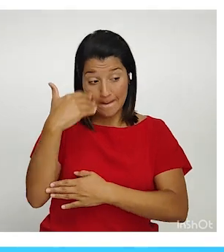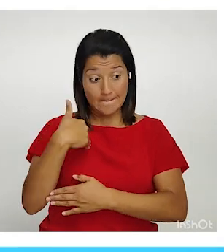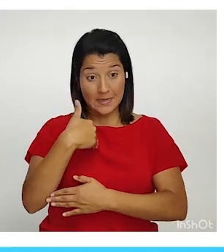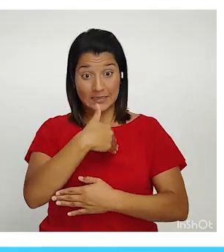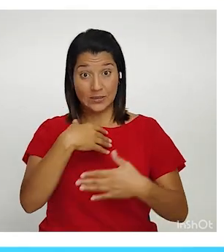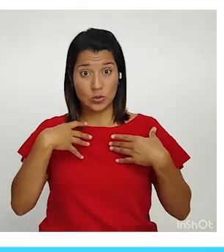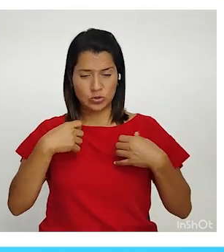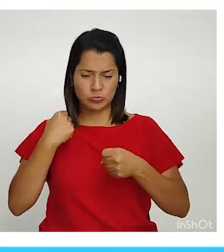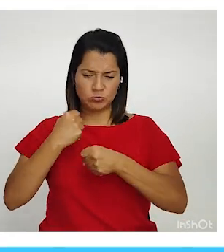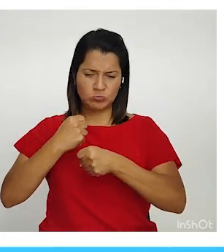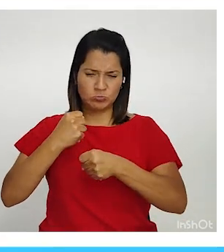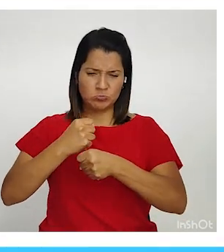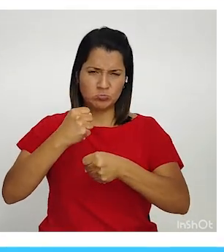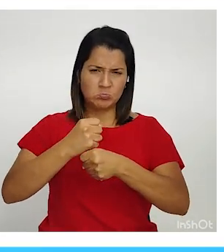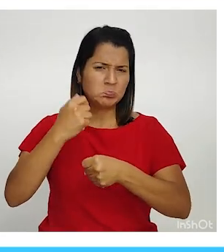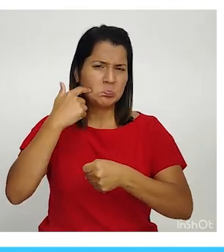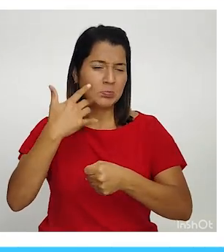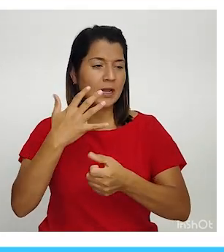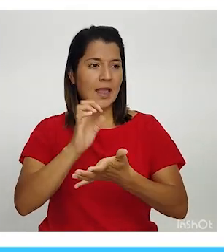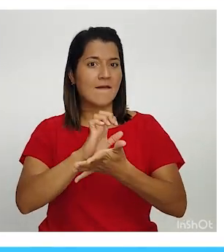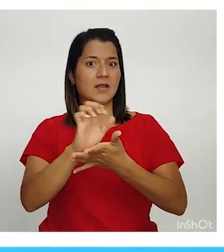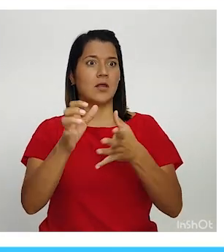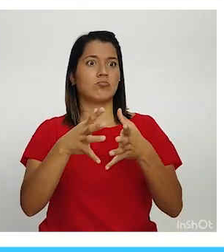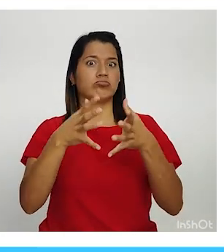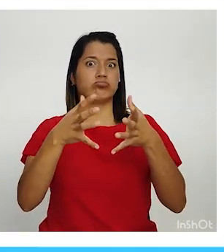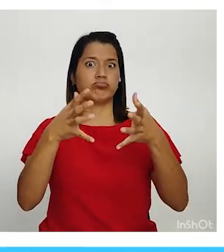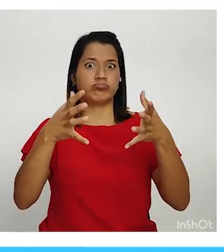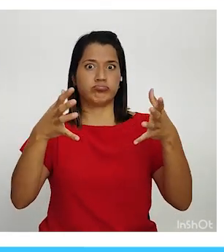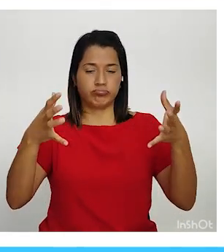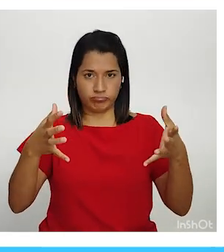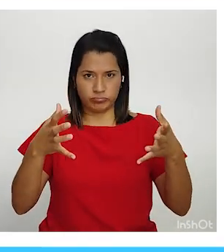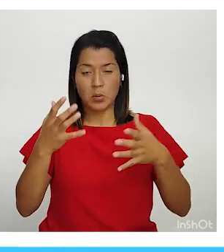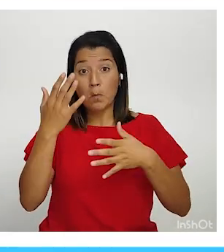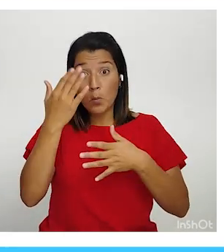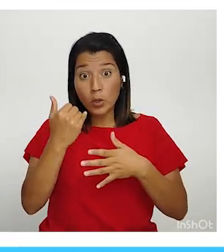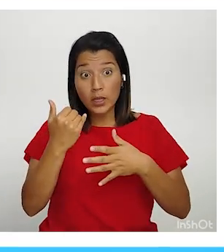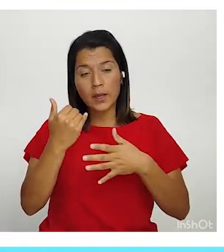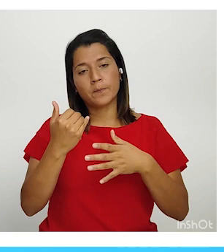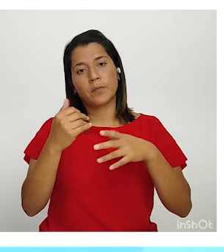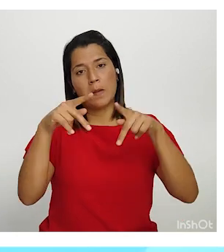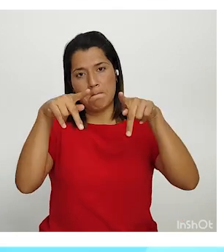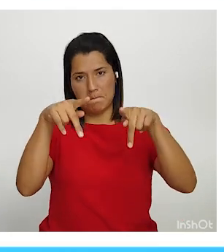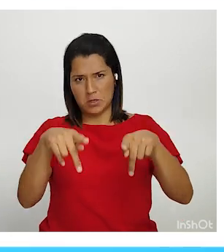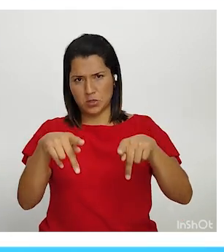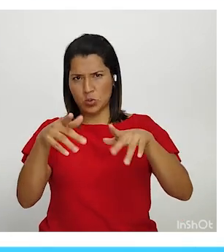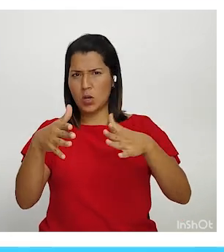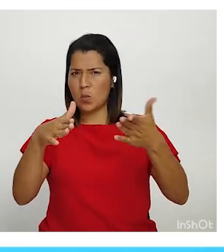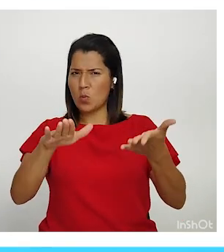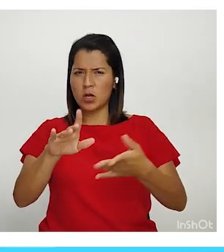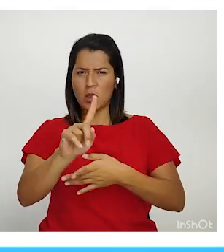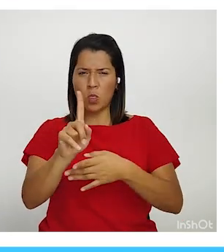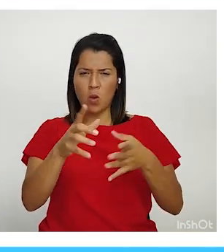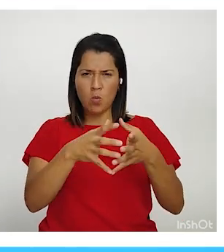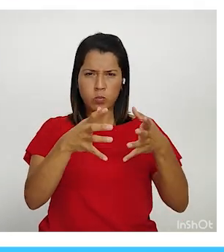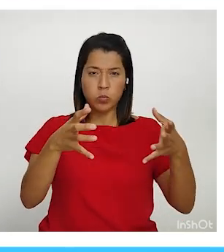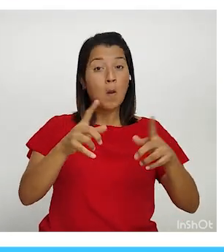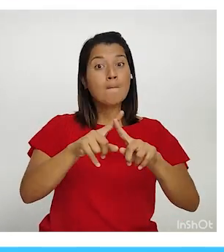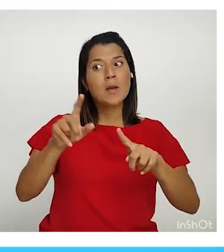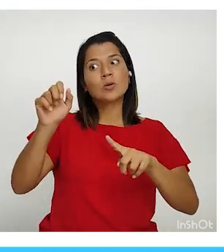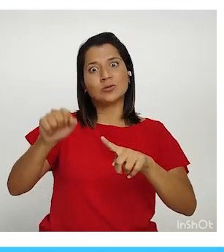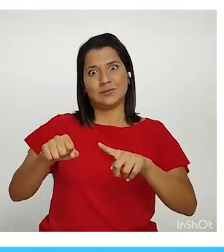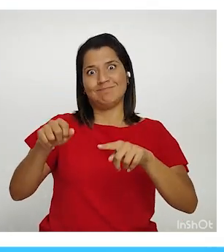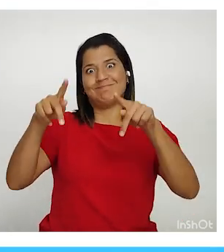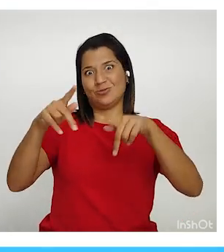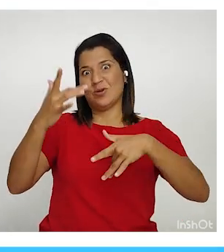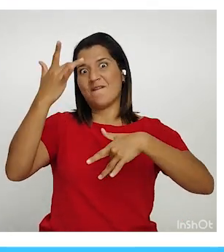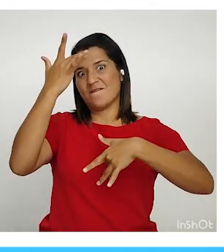para evitar que hayan brotes, que haya más contagios, porque si bien las muertes no han ido en aumento, pero sí los